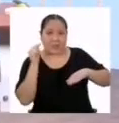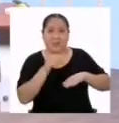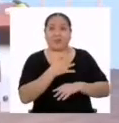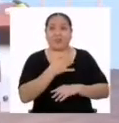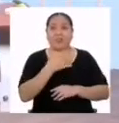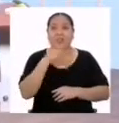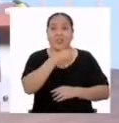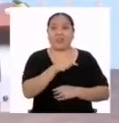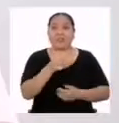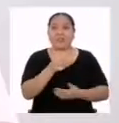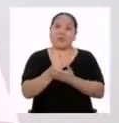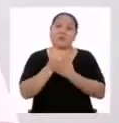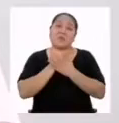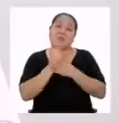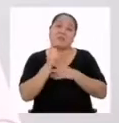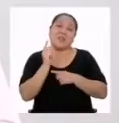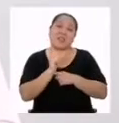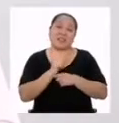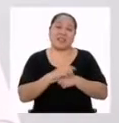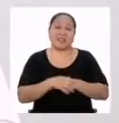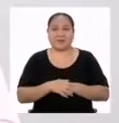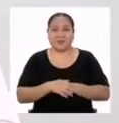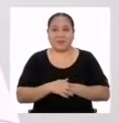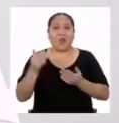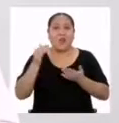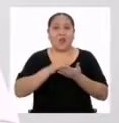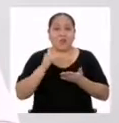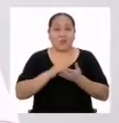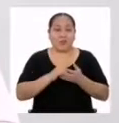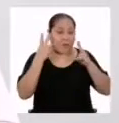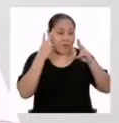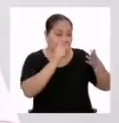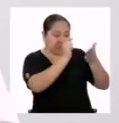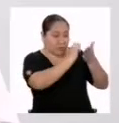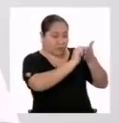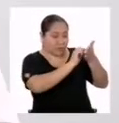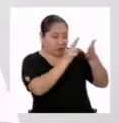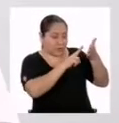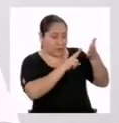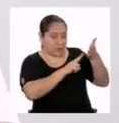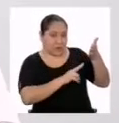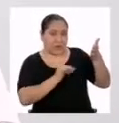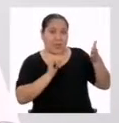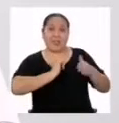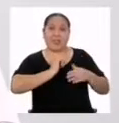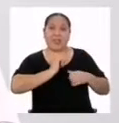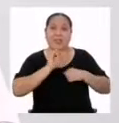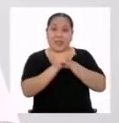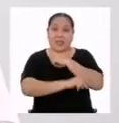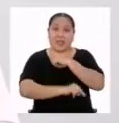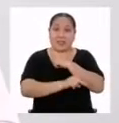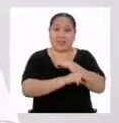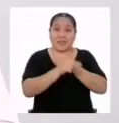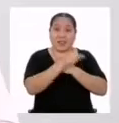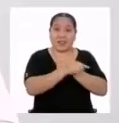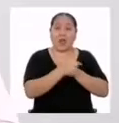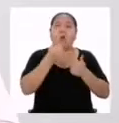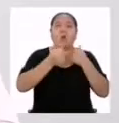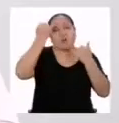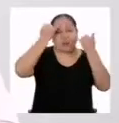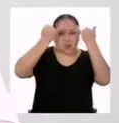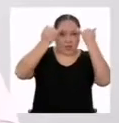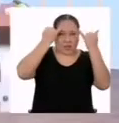estaba ayudando en la tarea. Si volvemos al texto de Wilfredo Capsoli sobre identidad nacional, ¿qué ideas